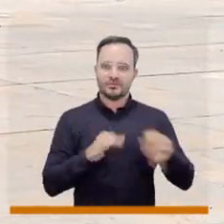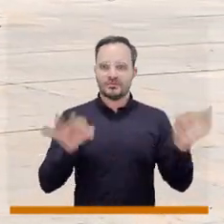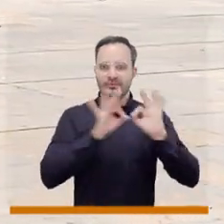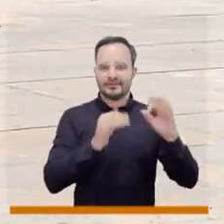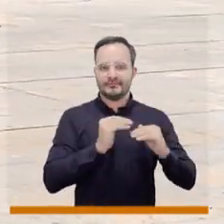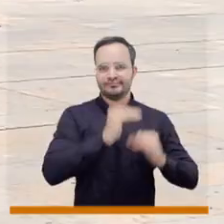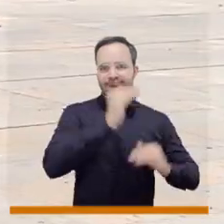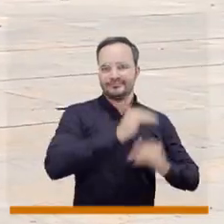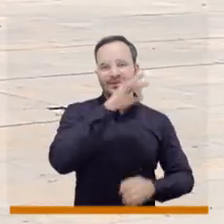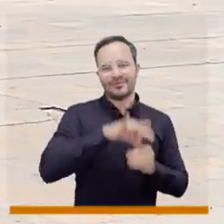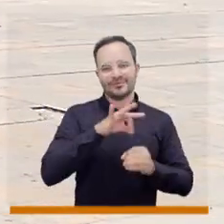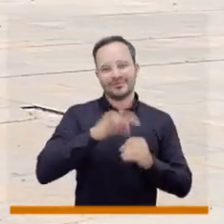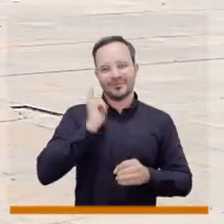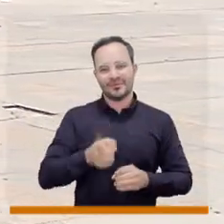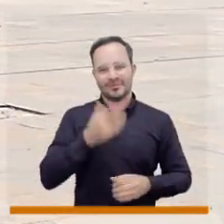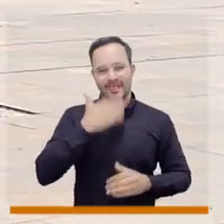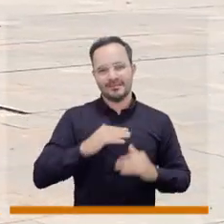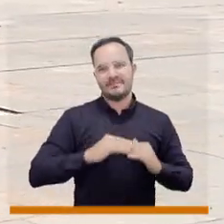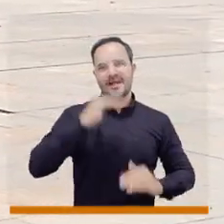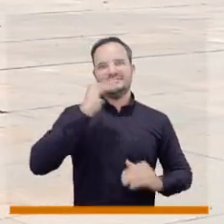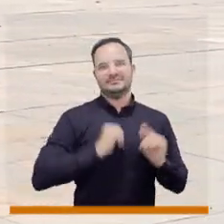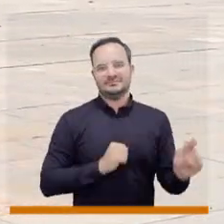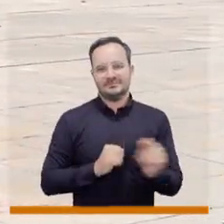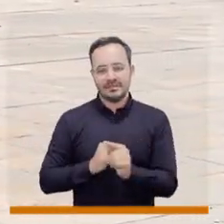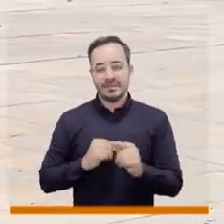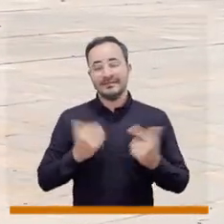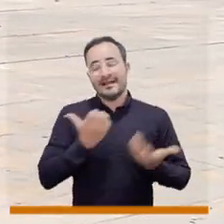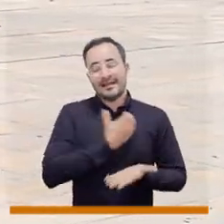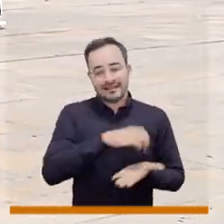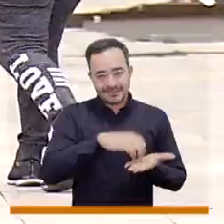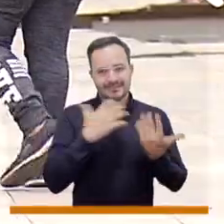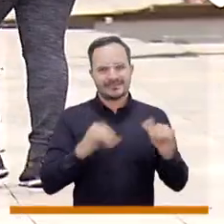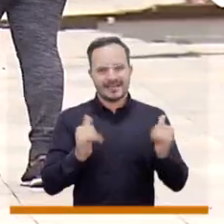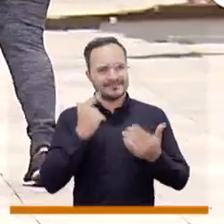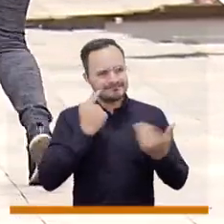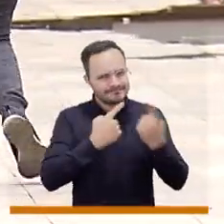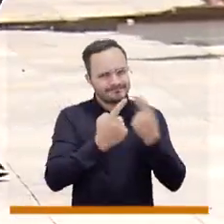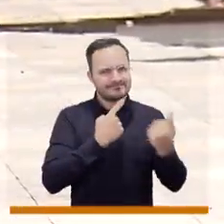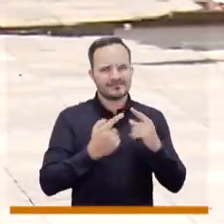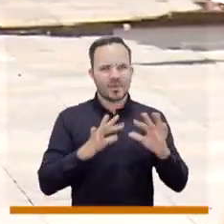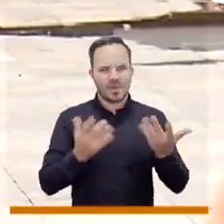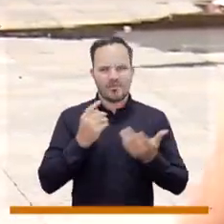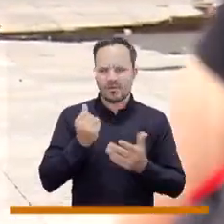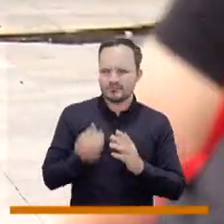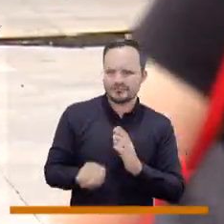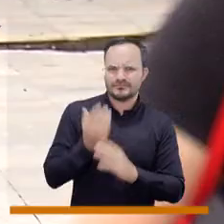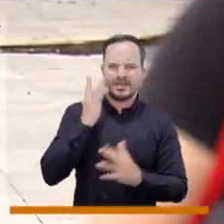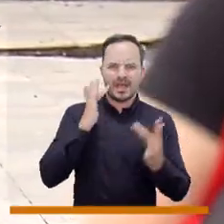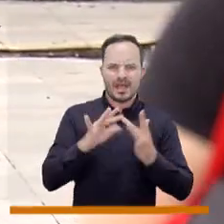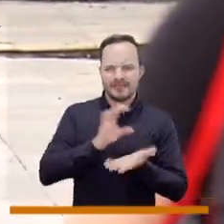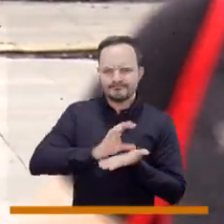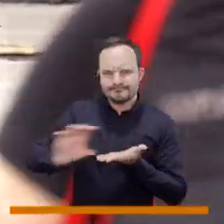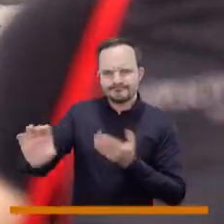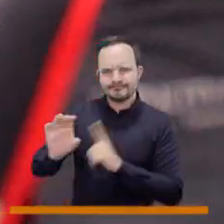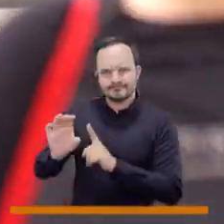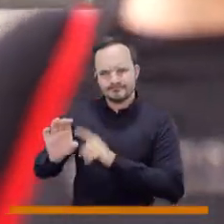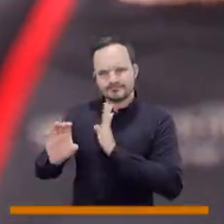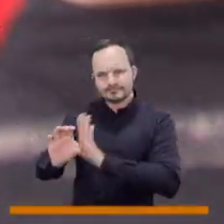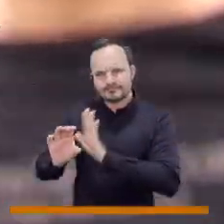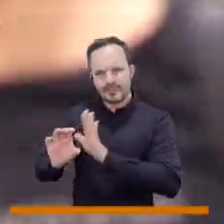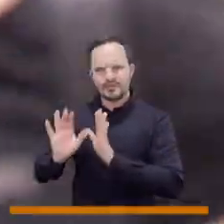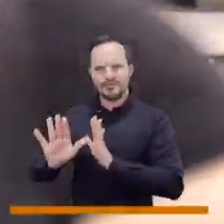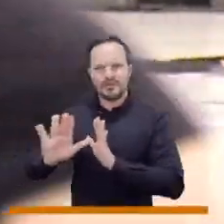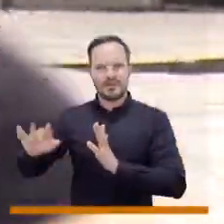que desde la alcaldía se pueda crear esos fondos, y hablamos con el secretario de Hacienda para